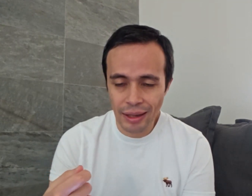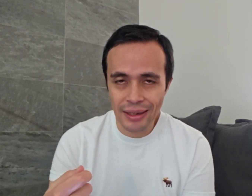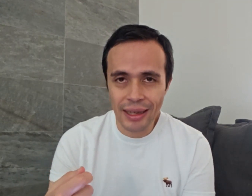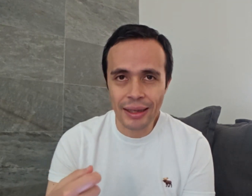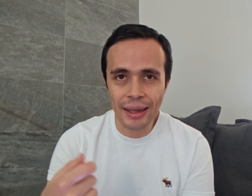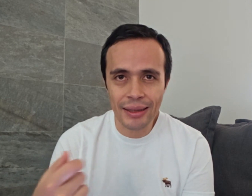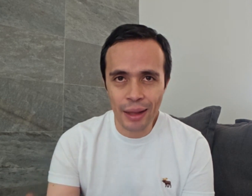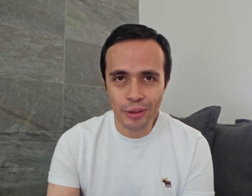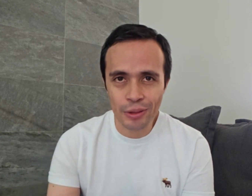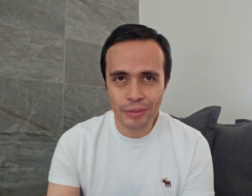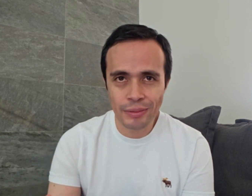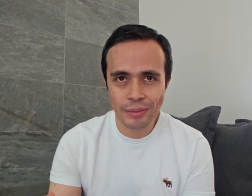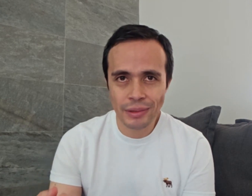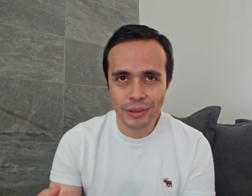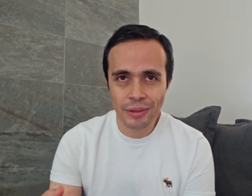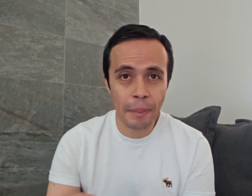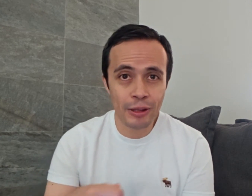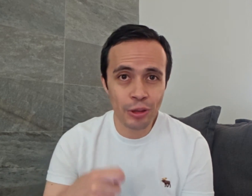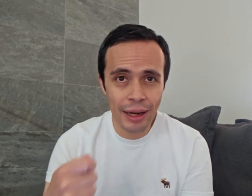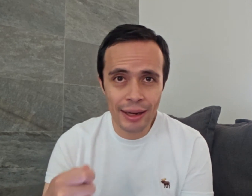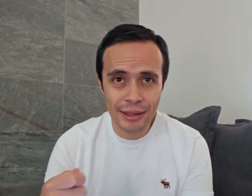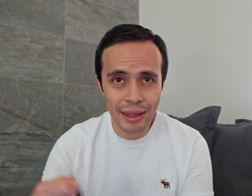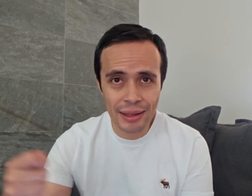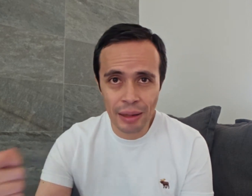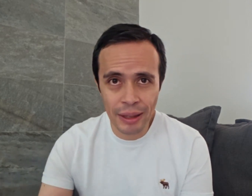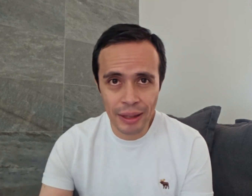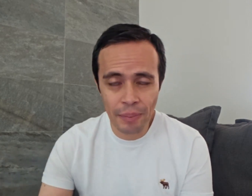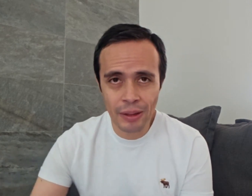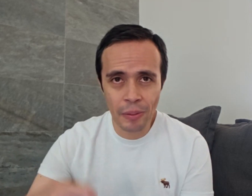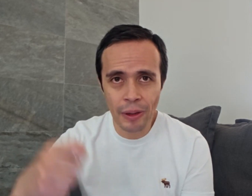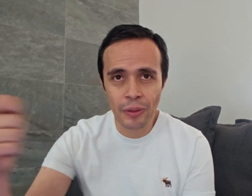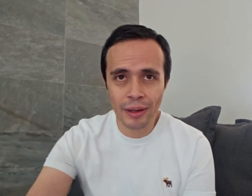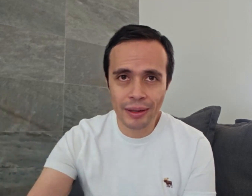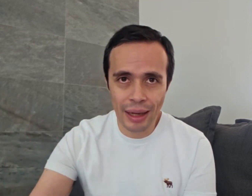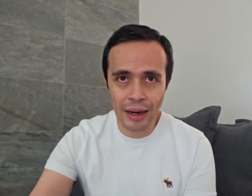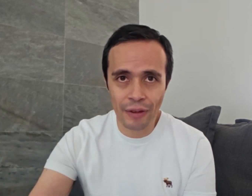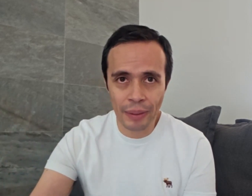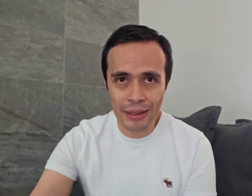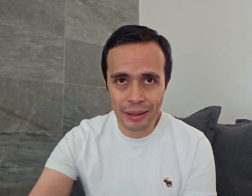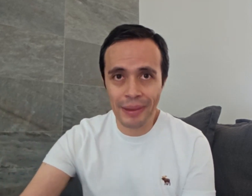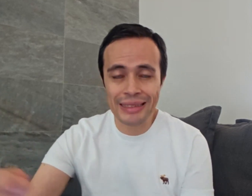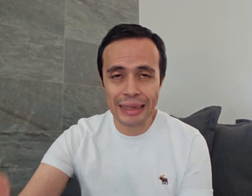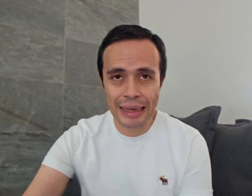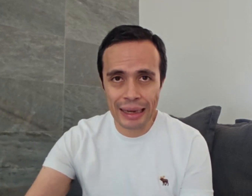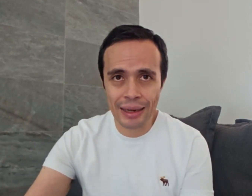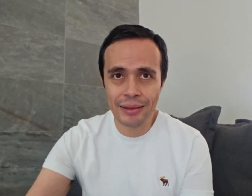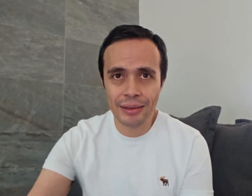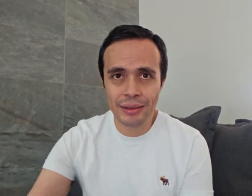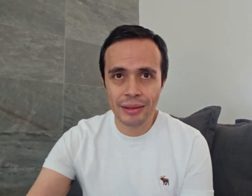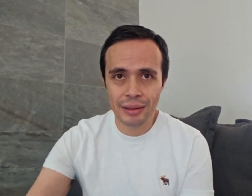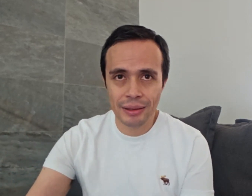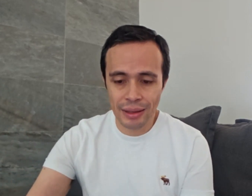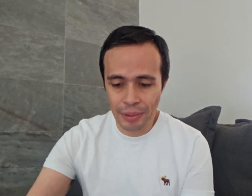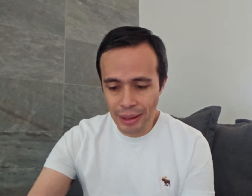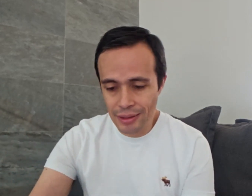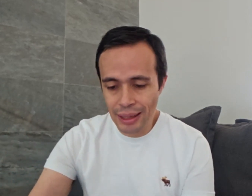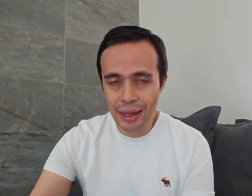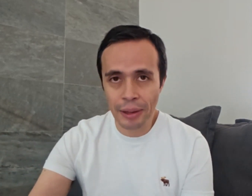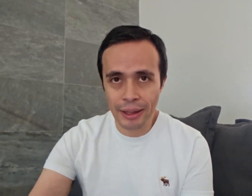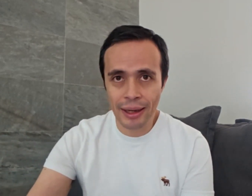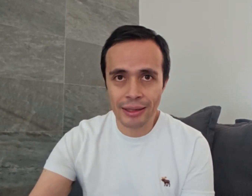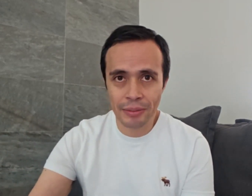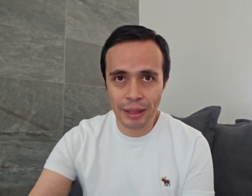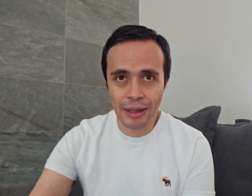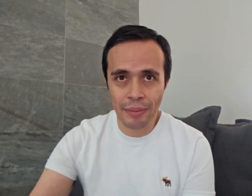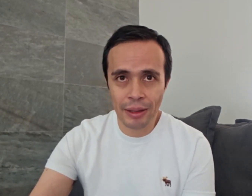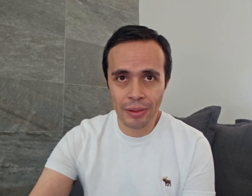que ya estén etiquetados, ¿no? Una persona necesita tal medicamento, bueno, a la farmacia más cercana del bienestar